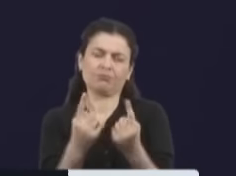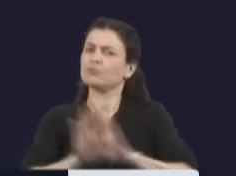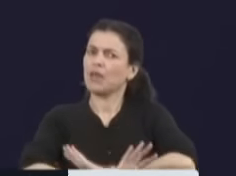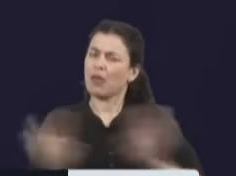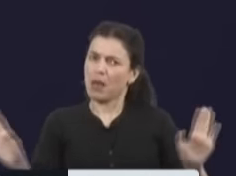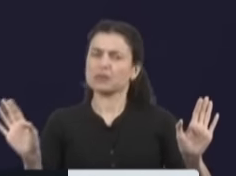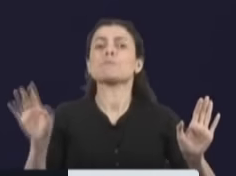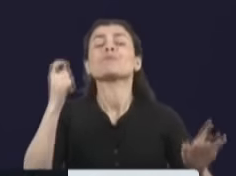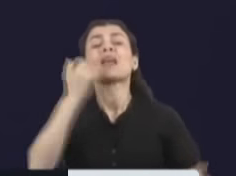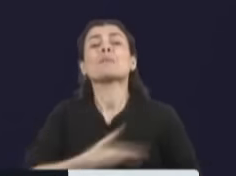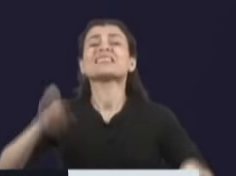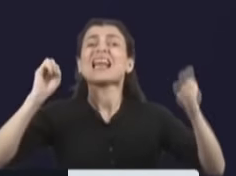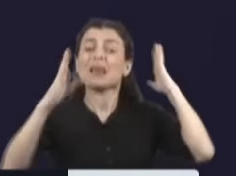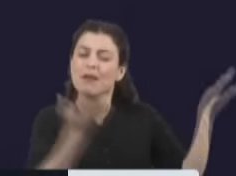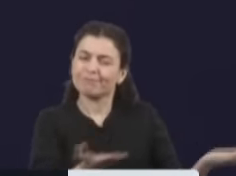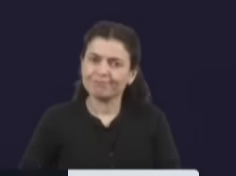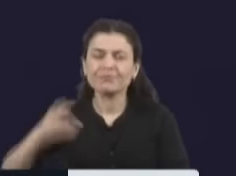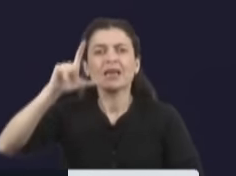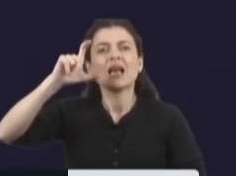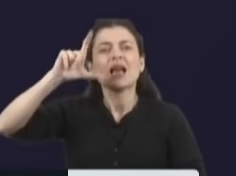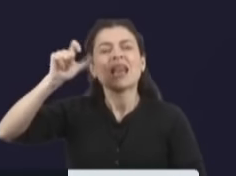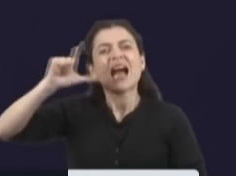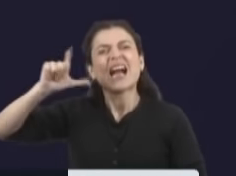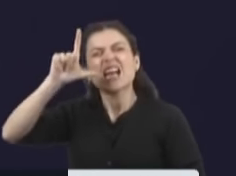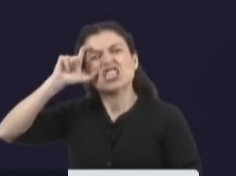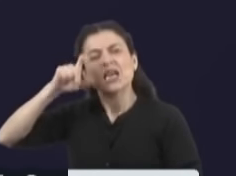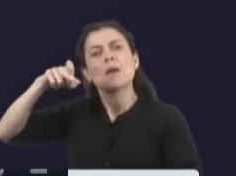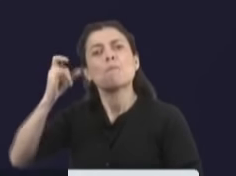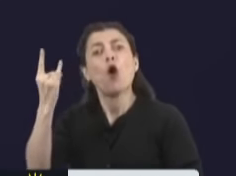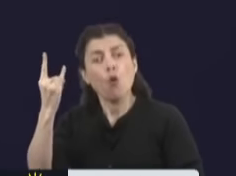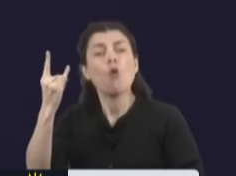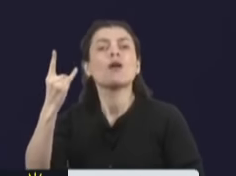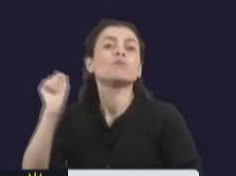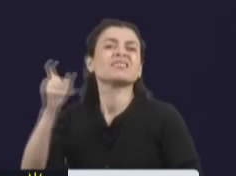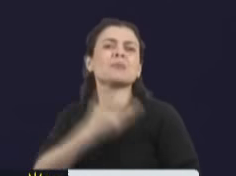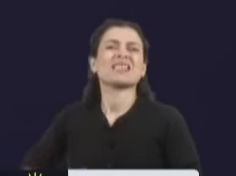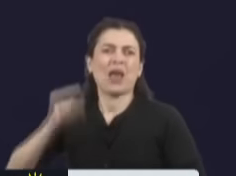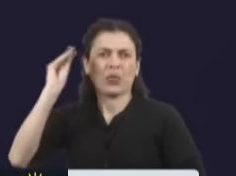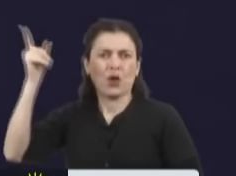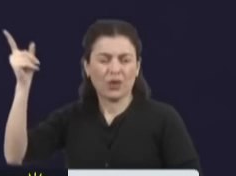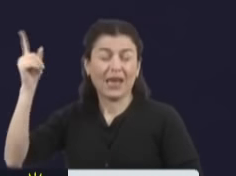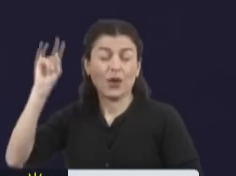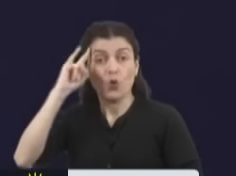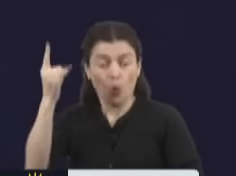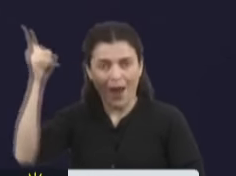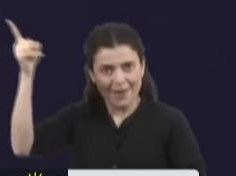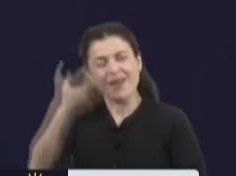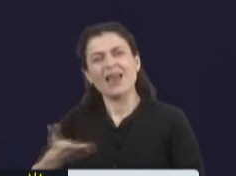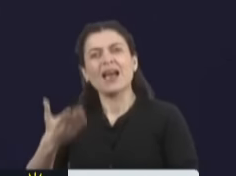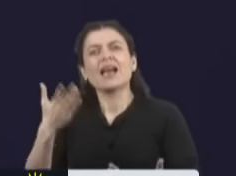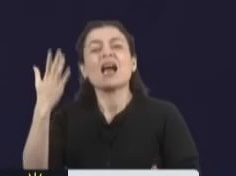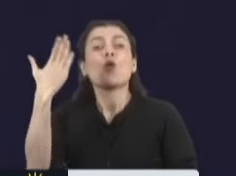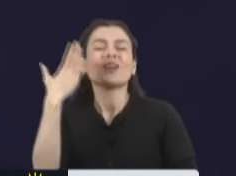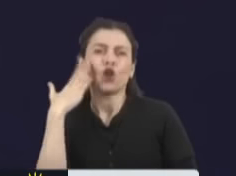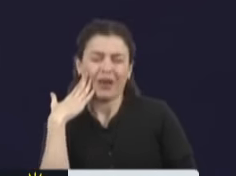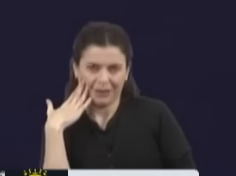milei recibirá a su par uruguayo Luis la calle Pou en casa rosada en torno a las 16 horas y al presidente